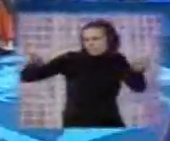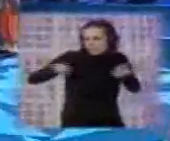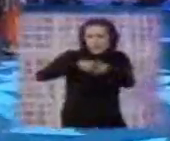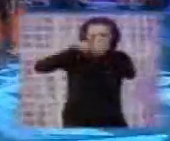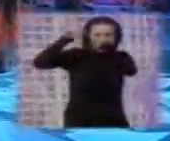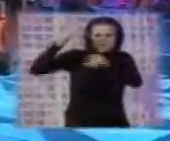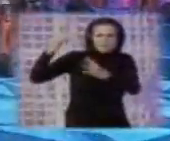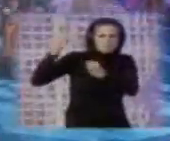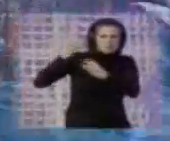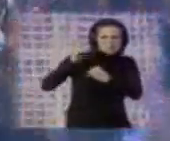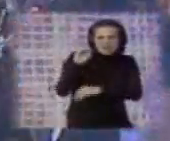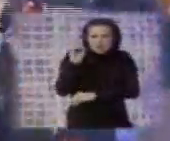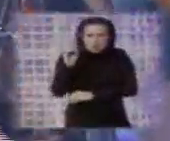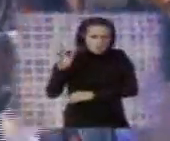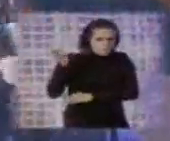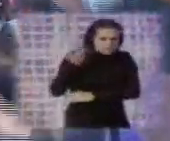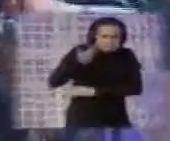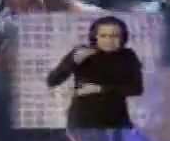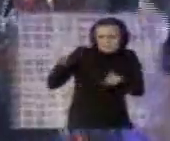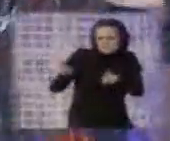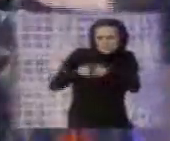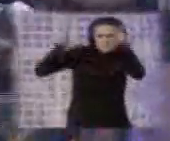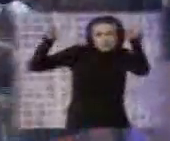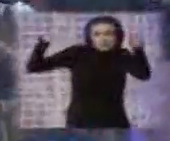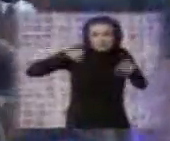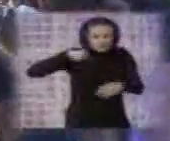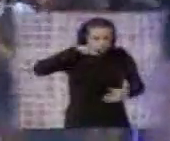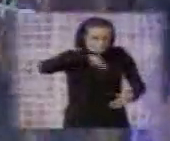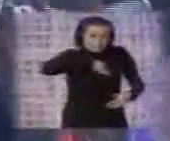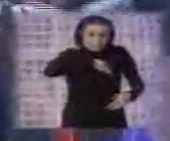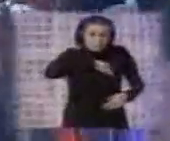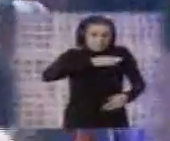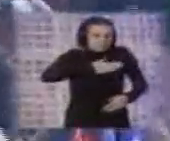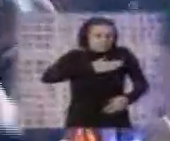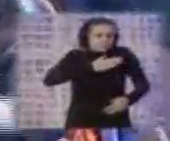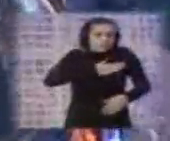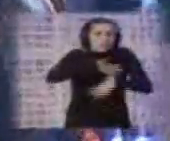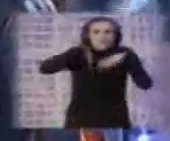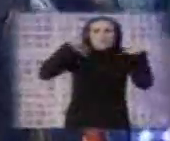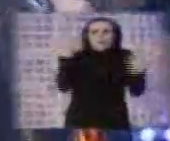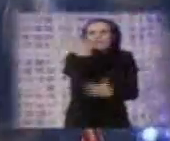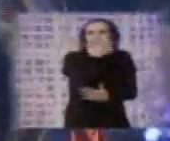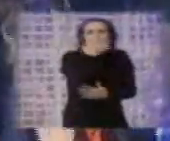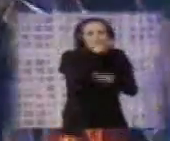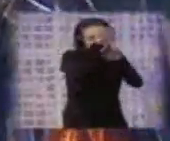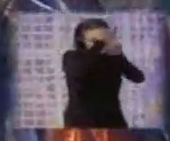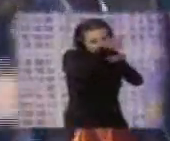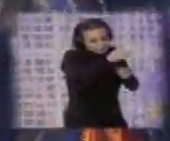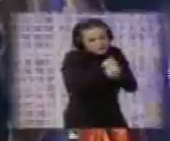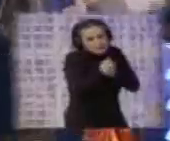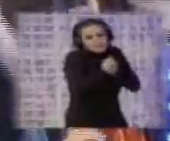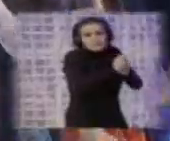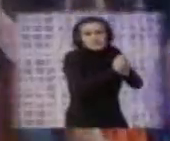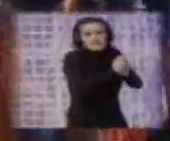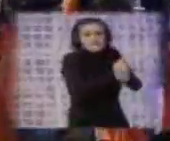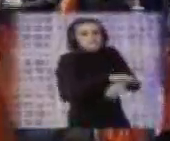me arrestaran. Lo que yo sentía por dentro es que amaba el carnaval.